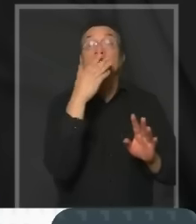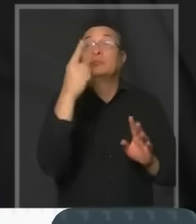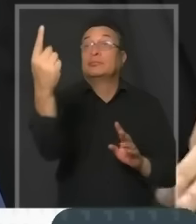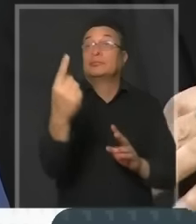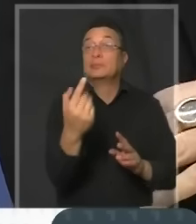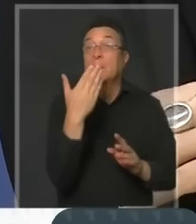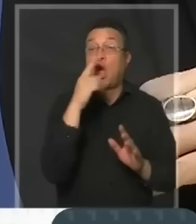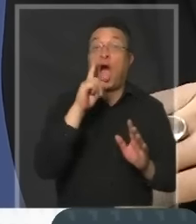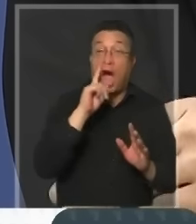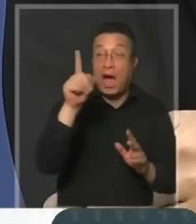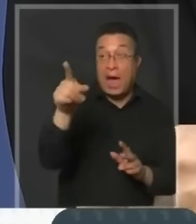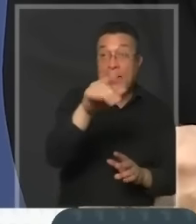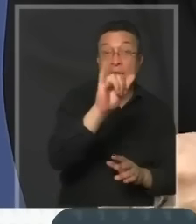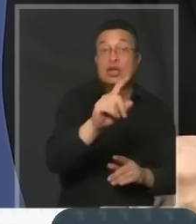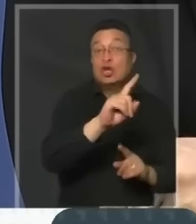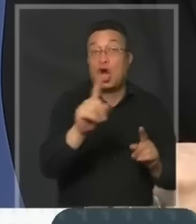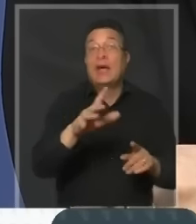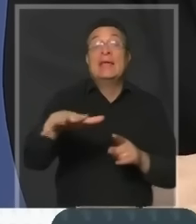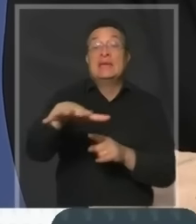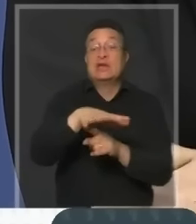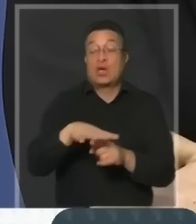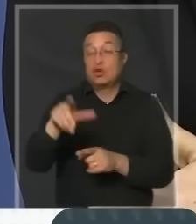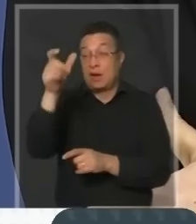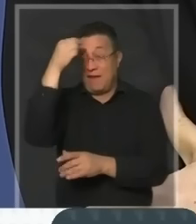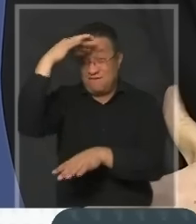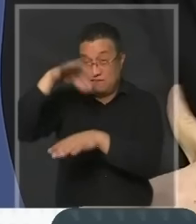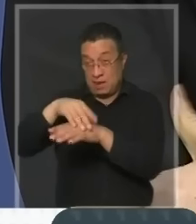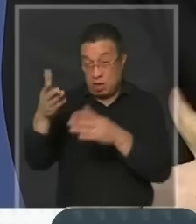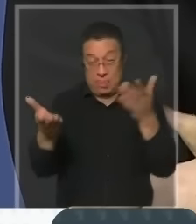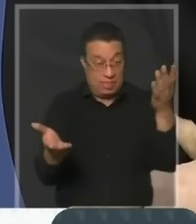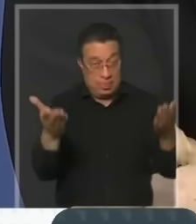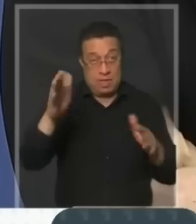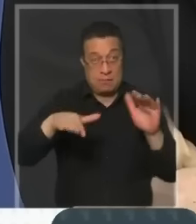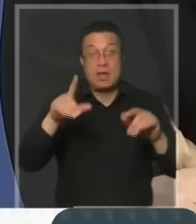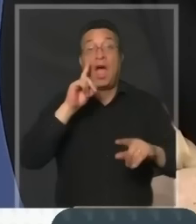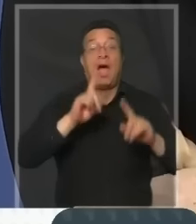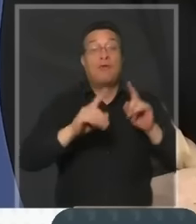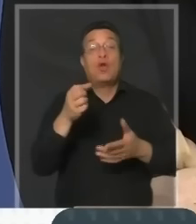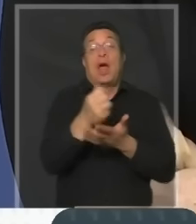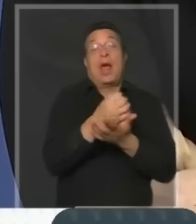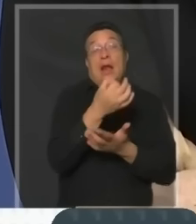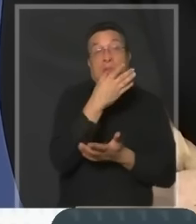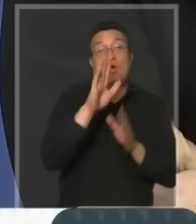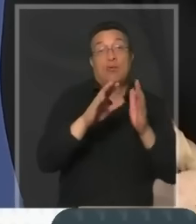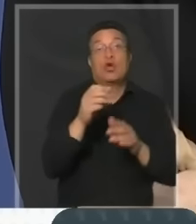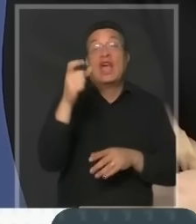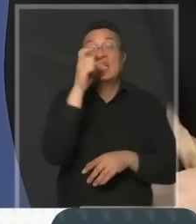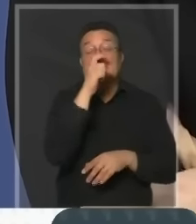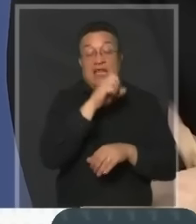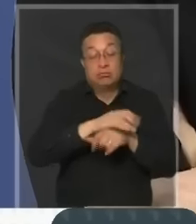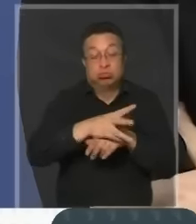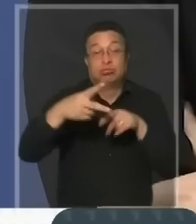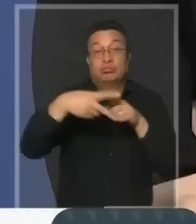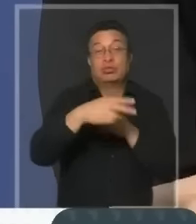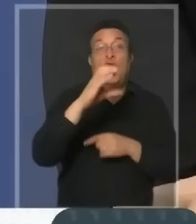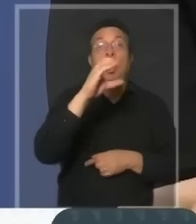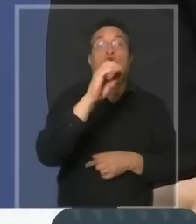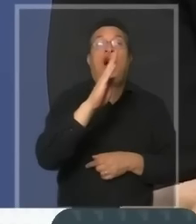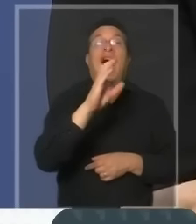para operarla y la condición del paciente, porque muchas veces los pacientes están con tratamientos, por ejemplo, anticoagulantes y